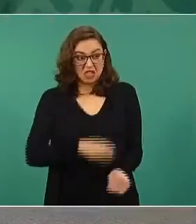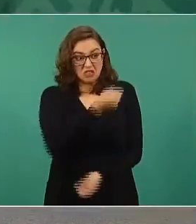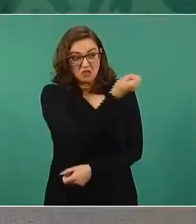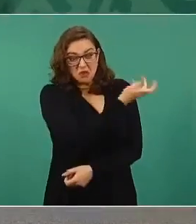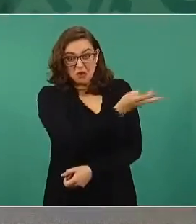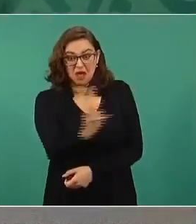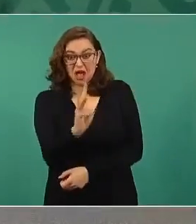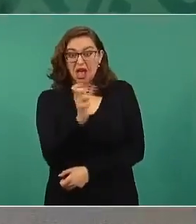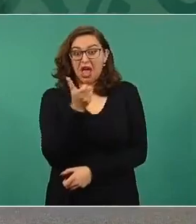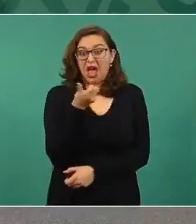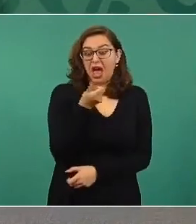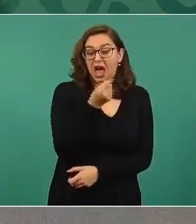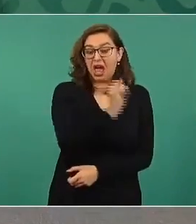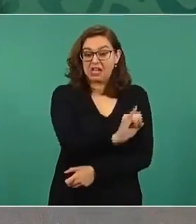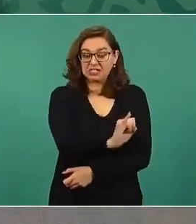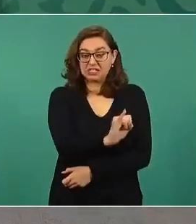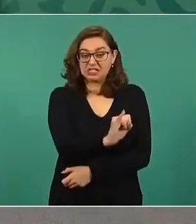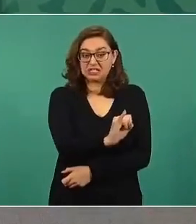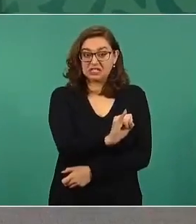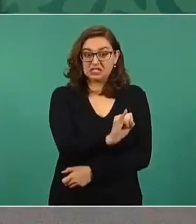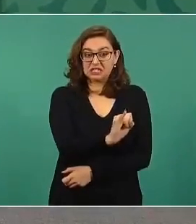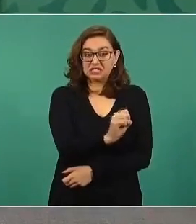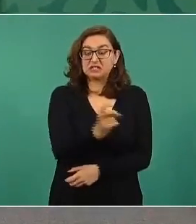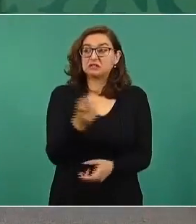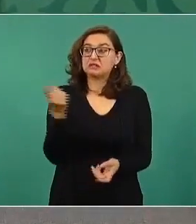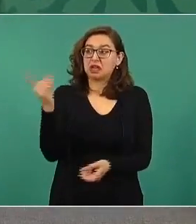fuimos conquistados, entre comillas,